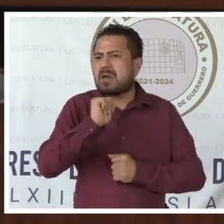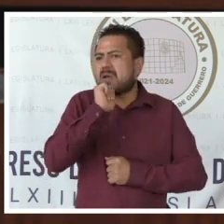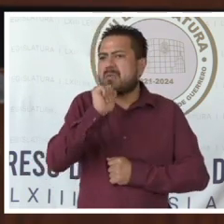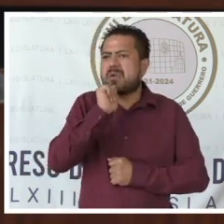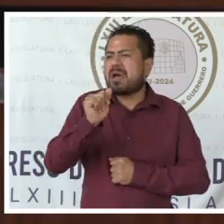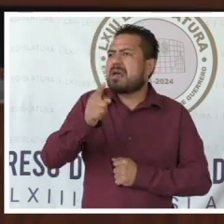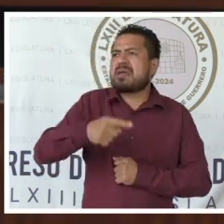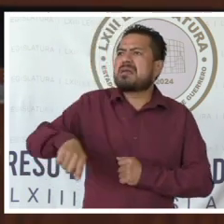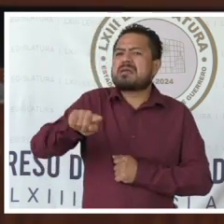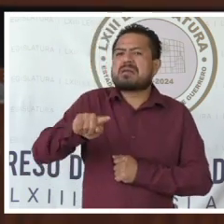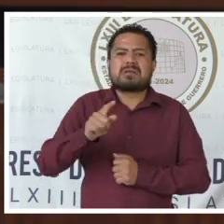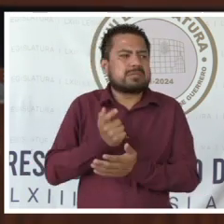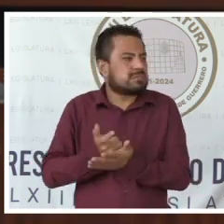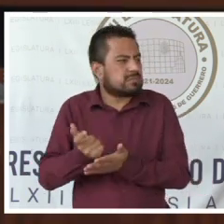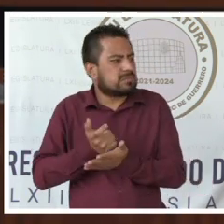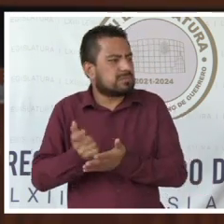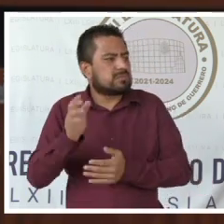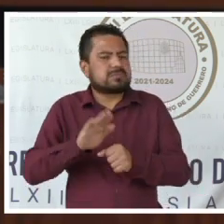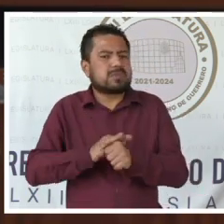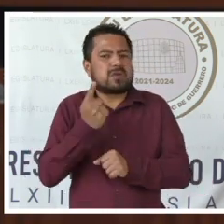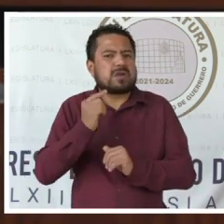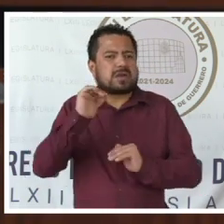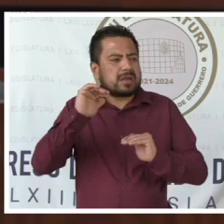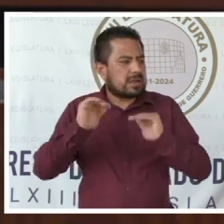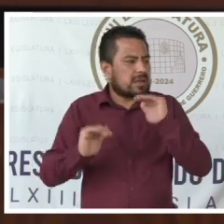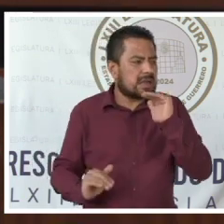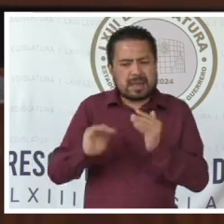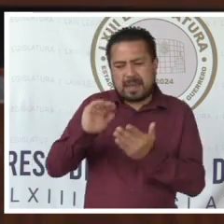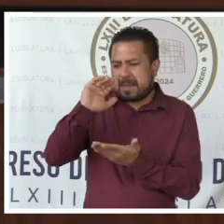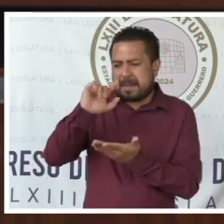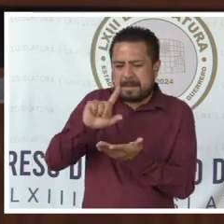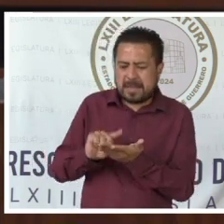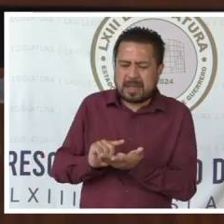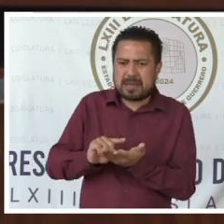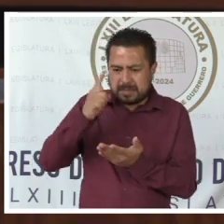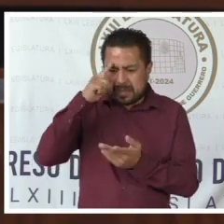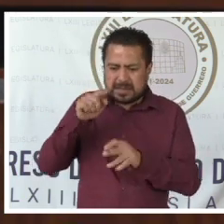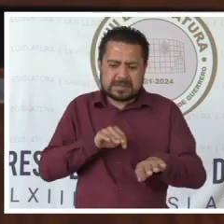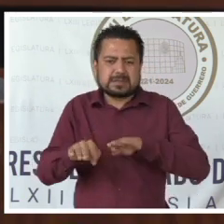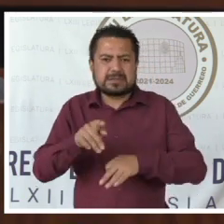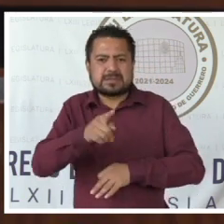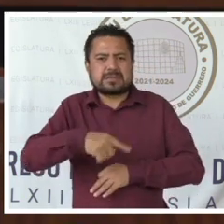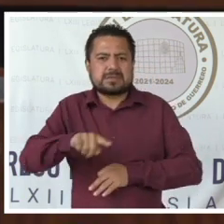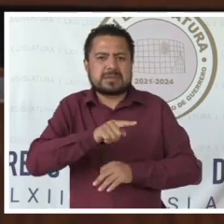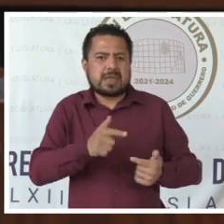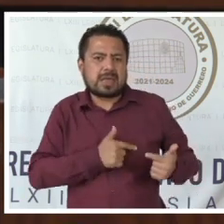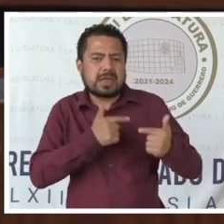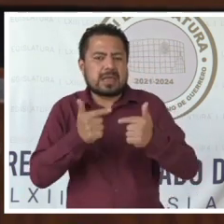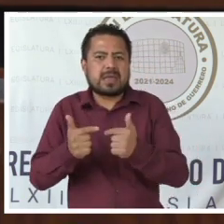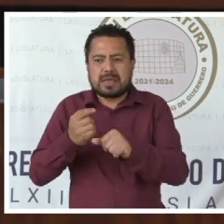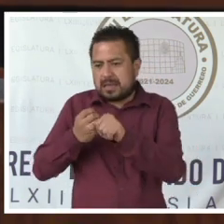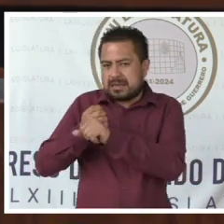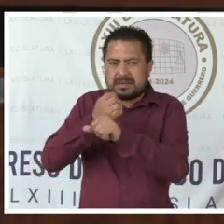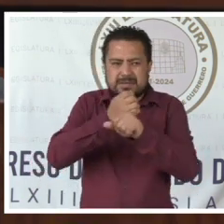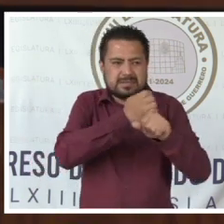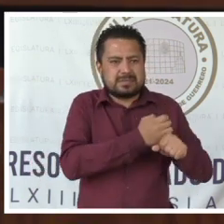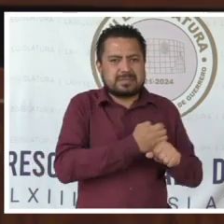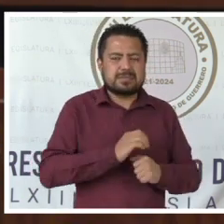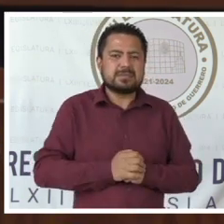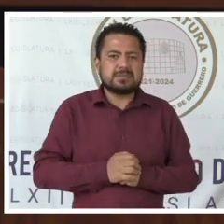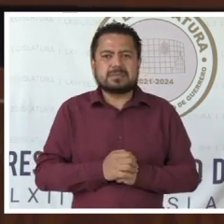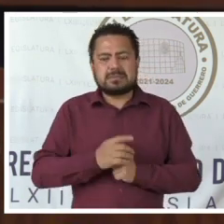ningún caso los salarios podrán ser inferiores al mínimo para los trabajadores que genera en las entidades